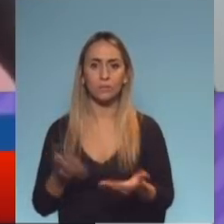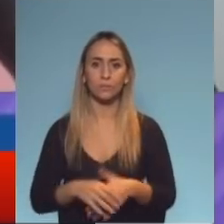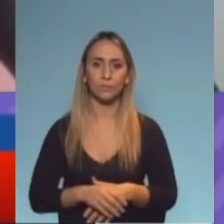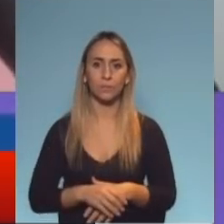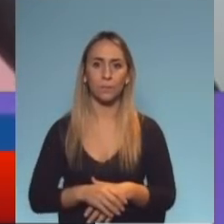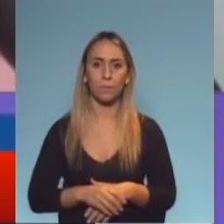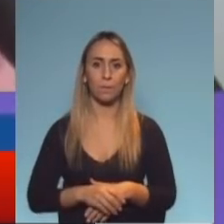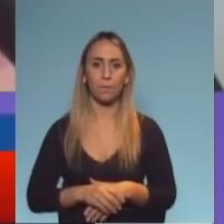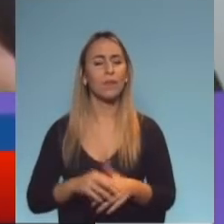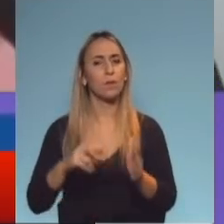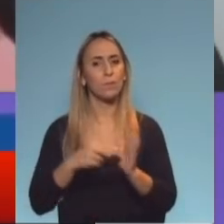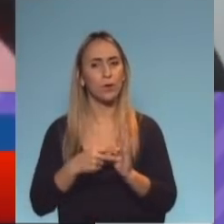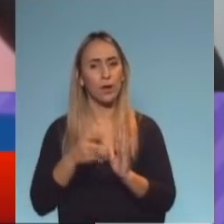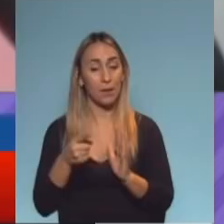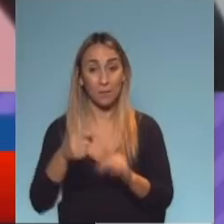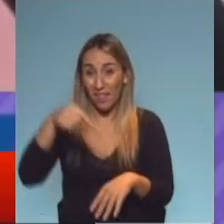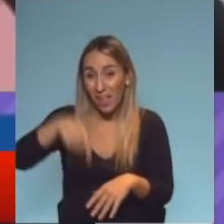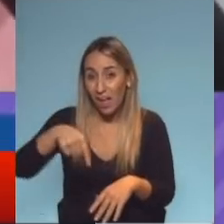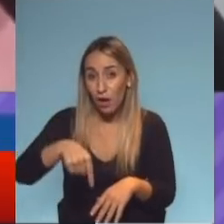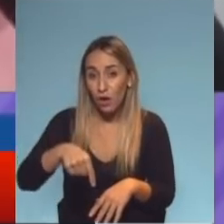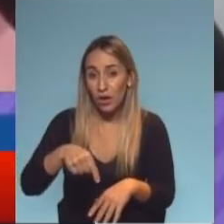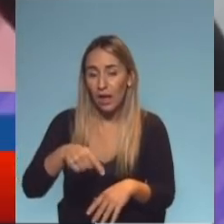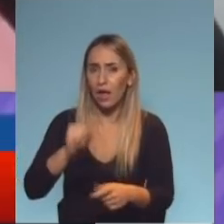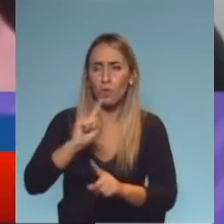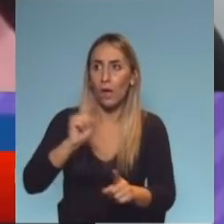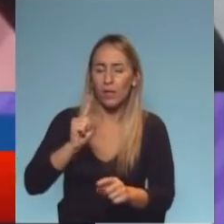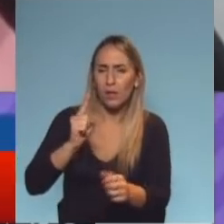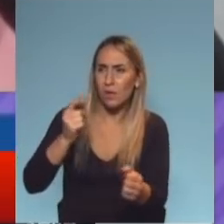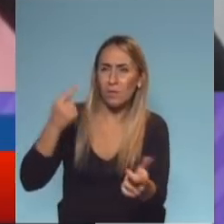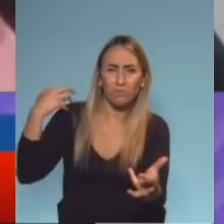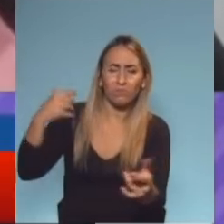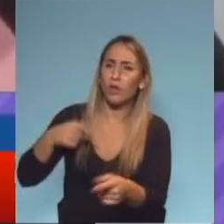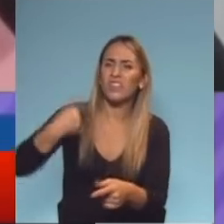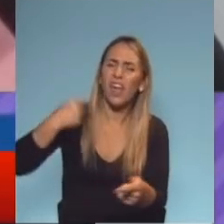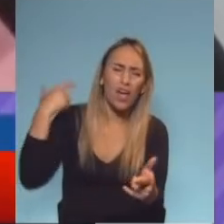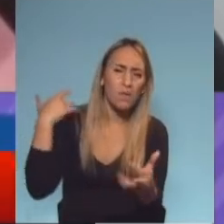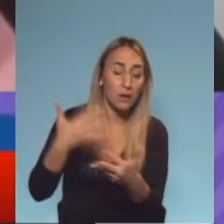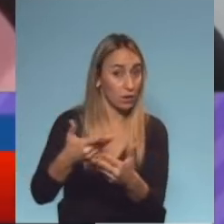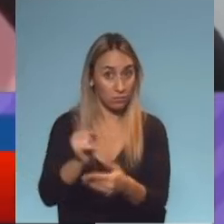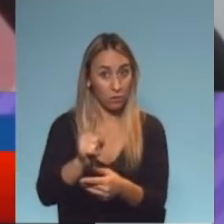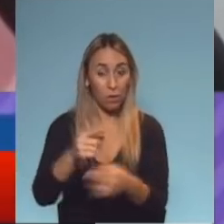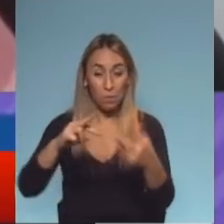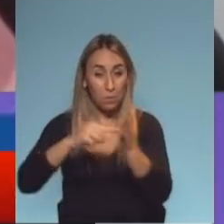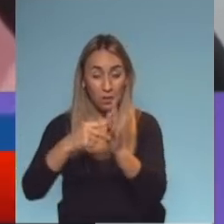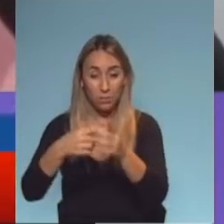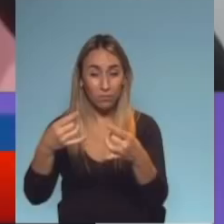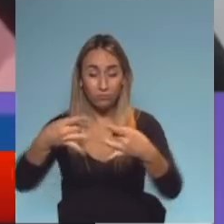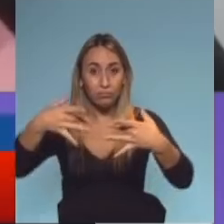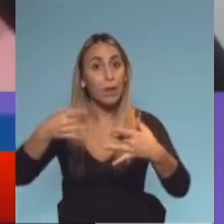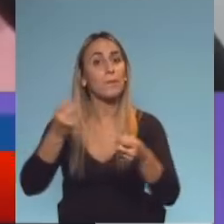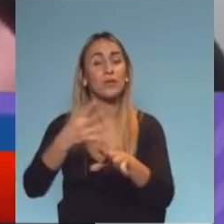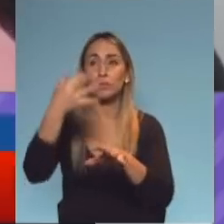El conflicto de ahora no es histórico, el conflicto de ahora comenzó recién, comenzó 2 semanas